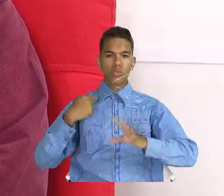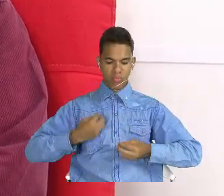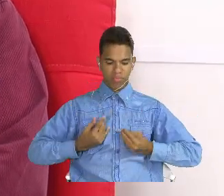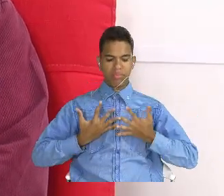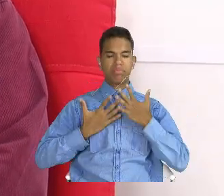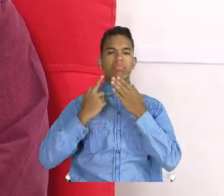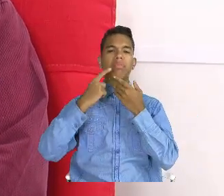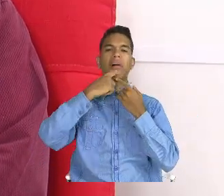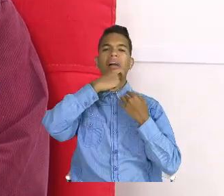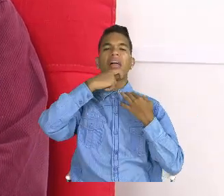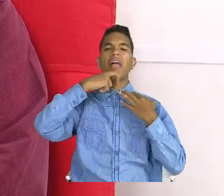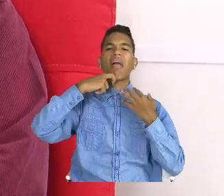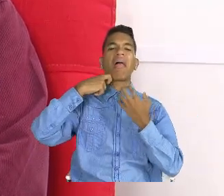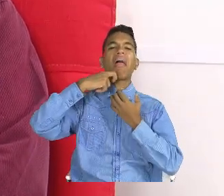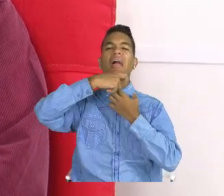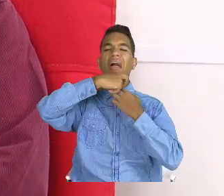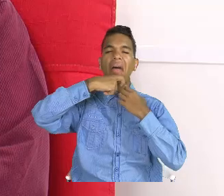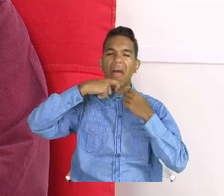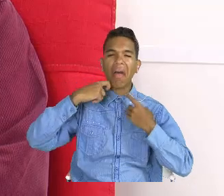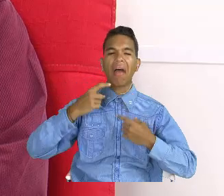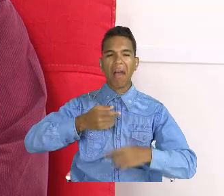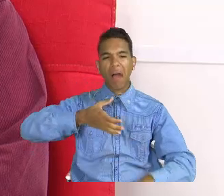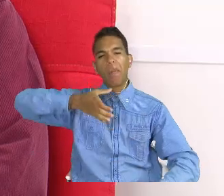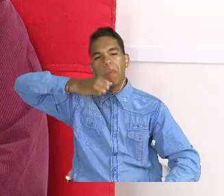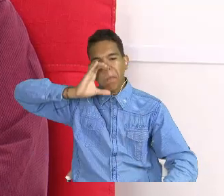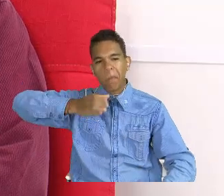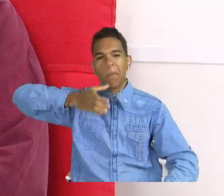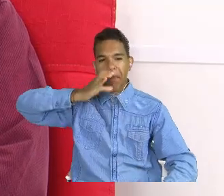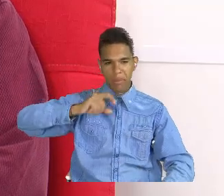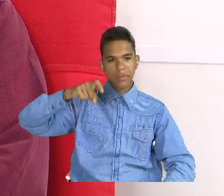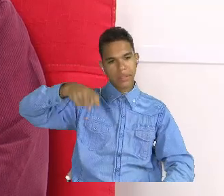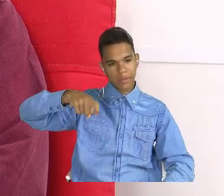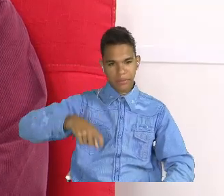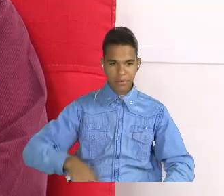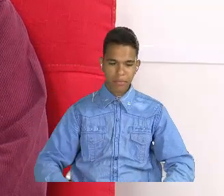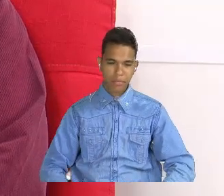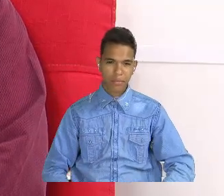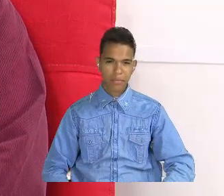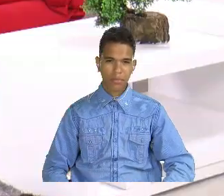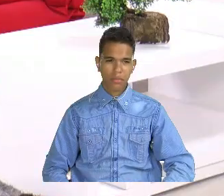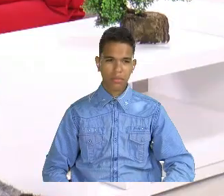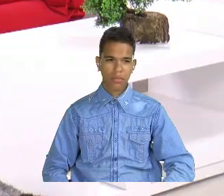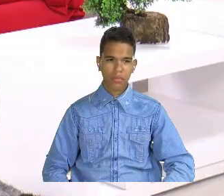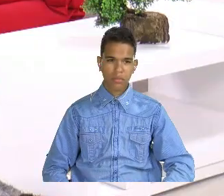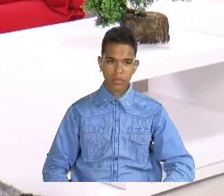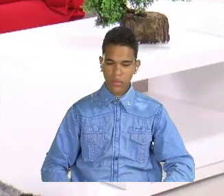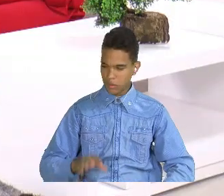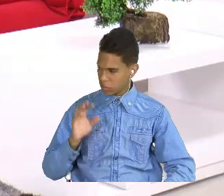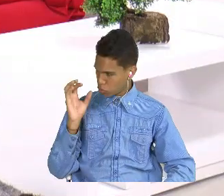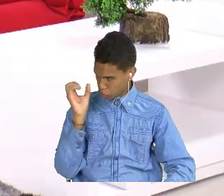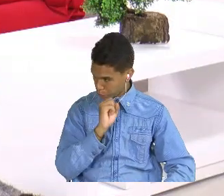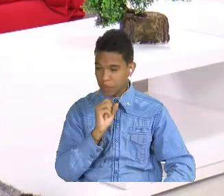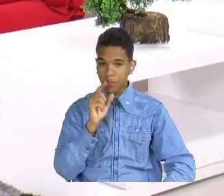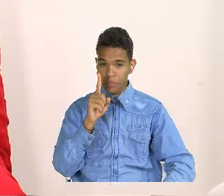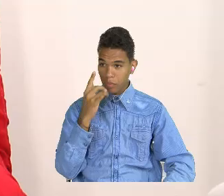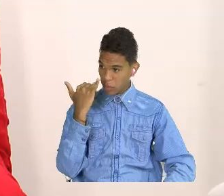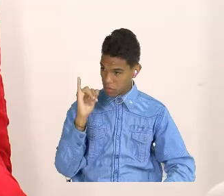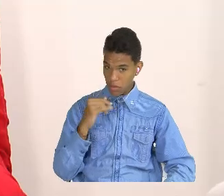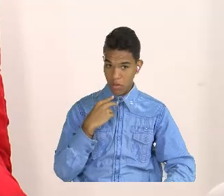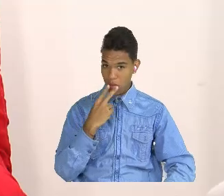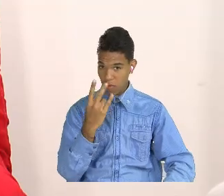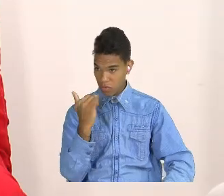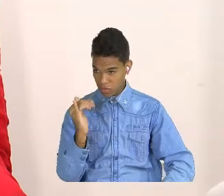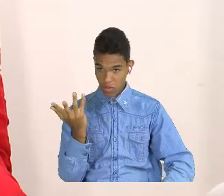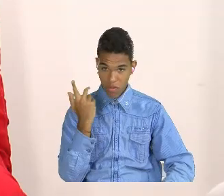tomar abundante líquido. Comienza a tener la necesidad de tomar abundante líquido. Listo. Bueno, ya escucharon al doctor. Ustedes muy pendientes. Les